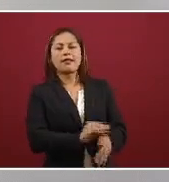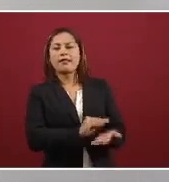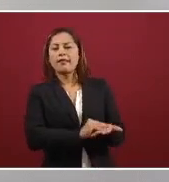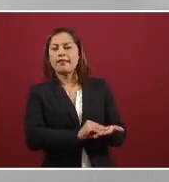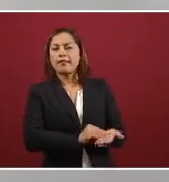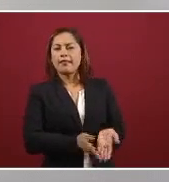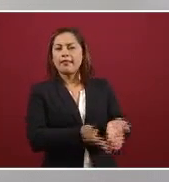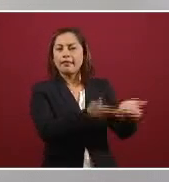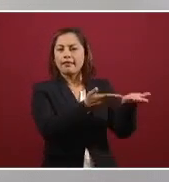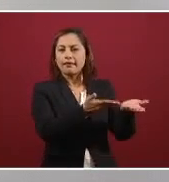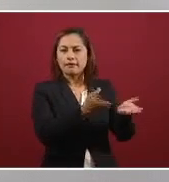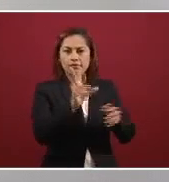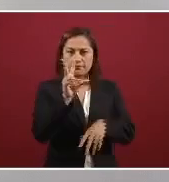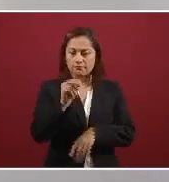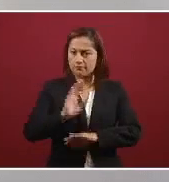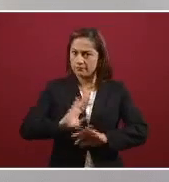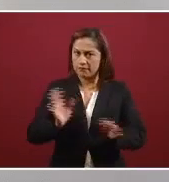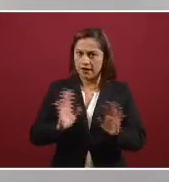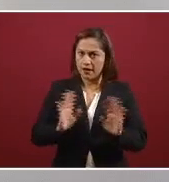Y